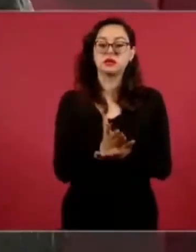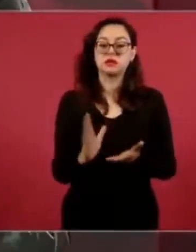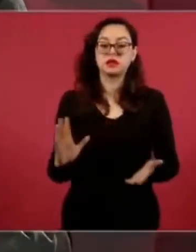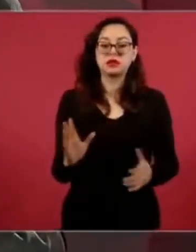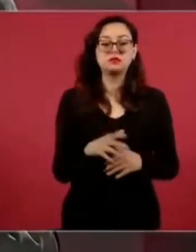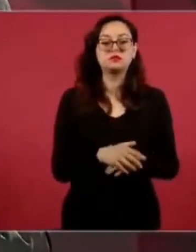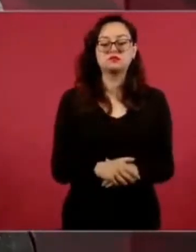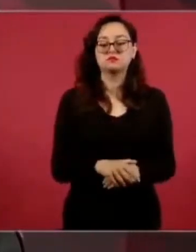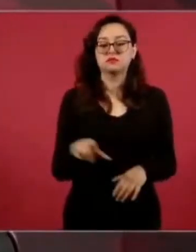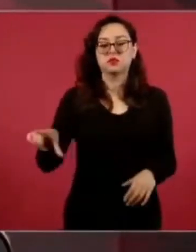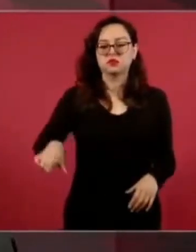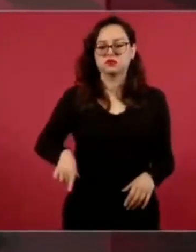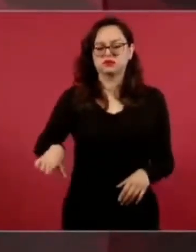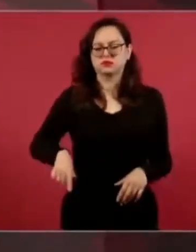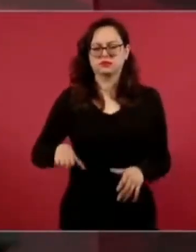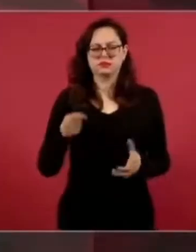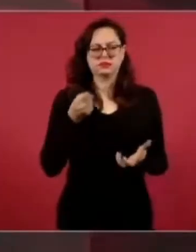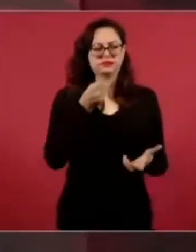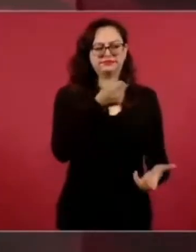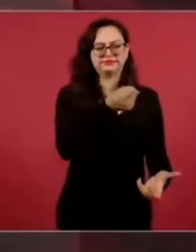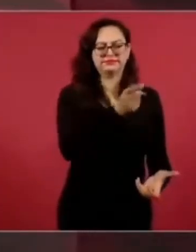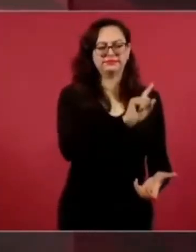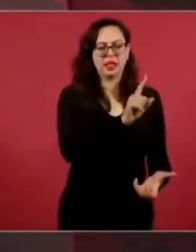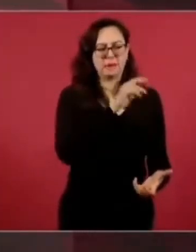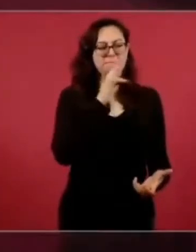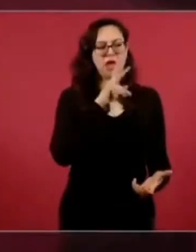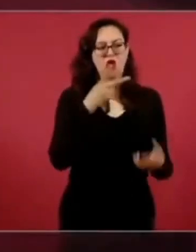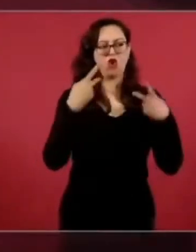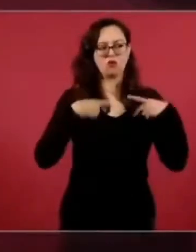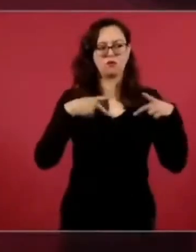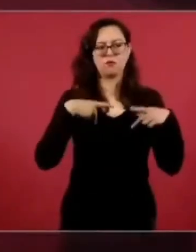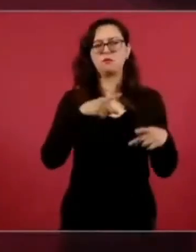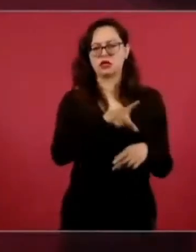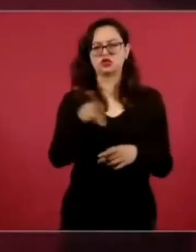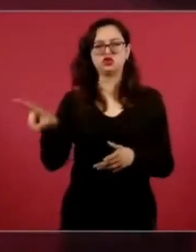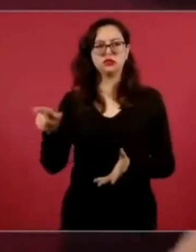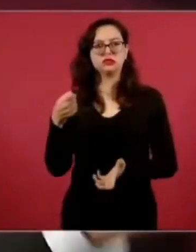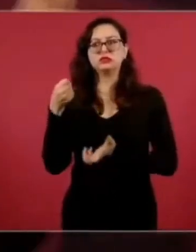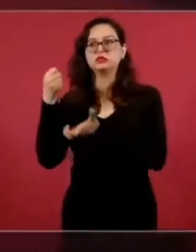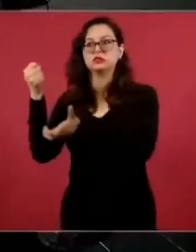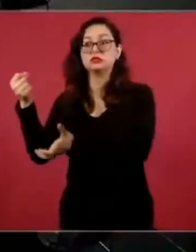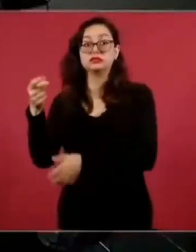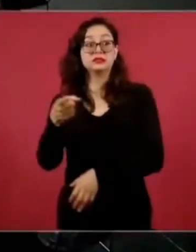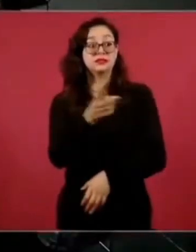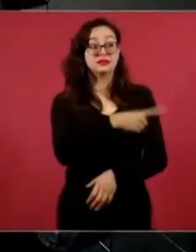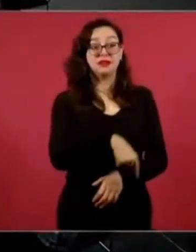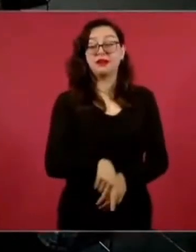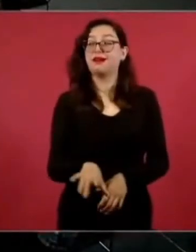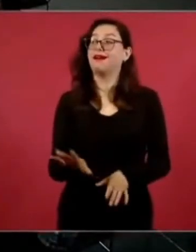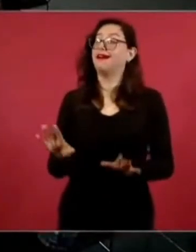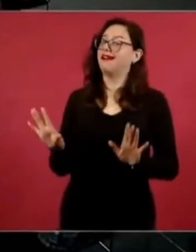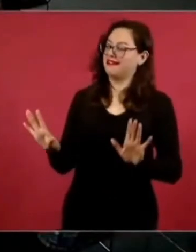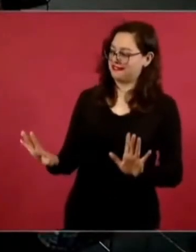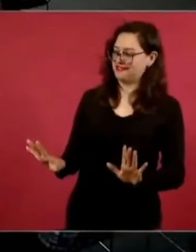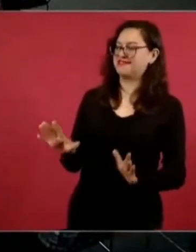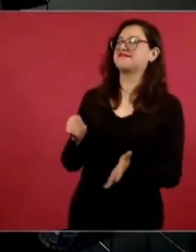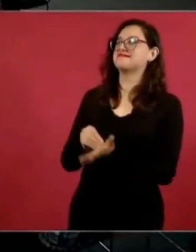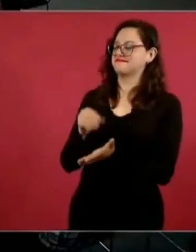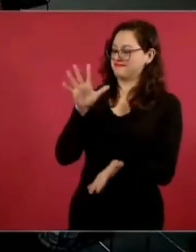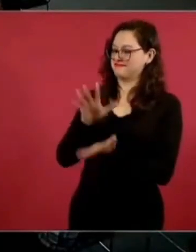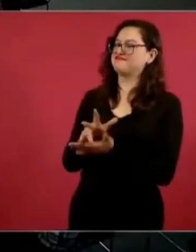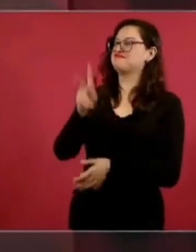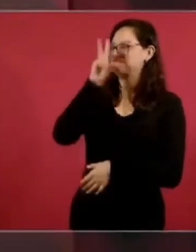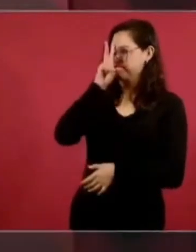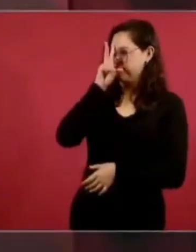ellos, a los intermediarios, entonces tomaban carreteras